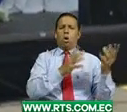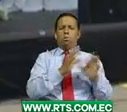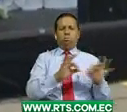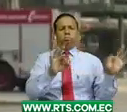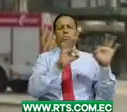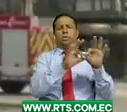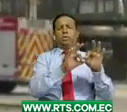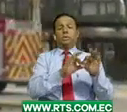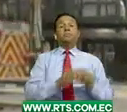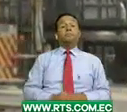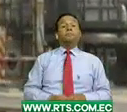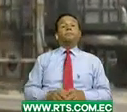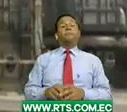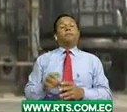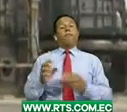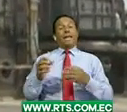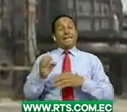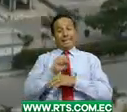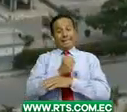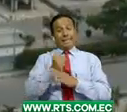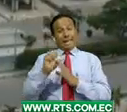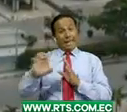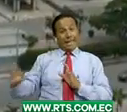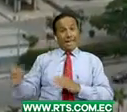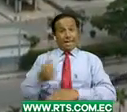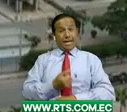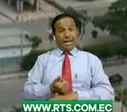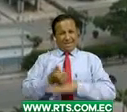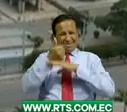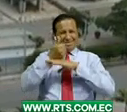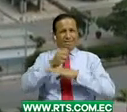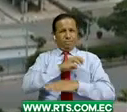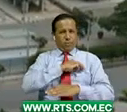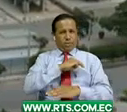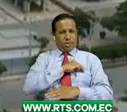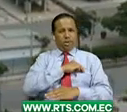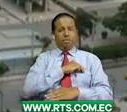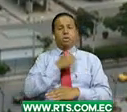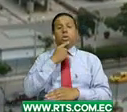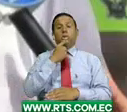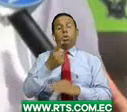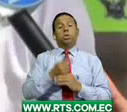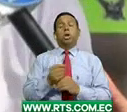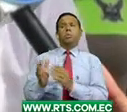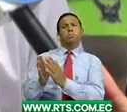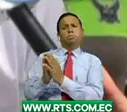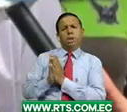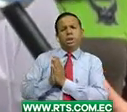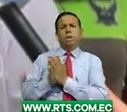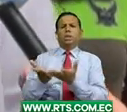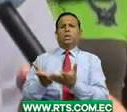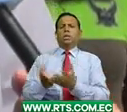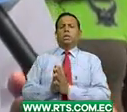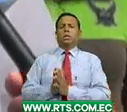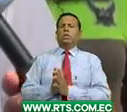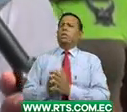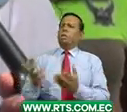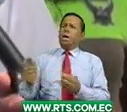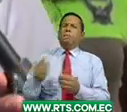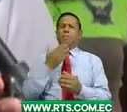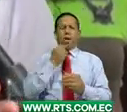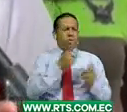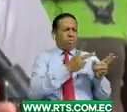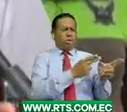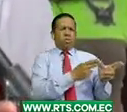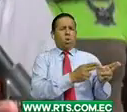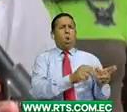hecho llegar una propuesta al gobierno para que una nueva refinería se construya en la península. El inversionista que venga va a necesitar el